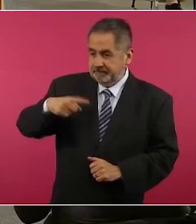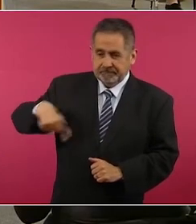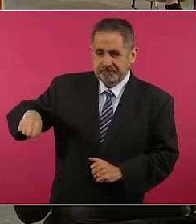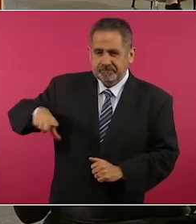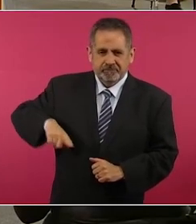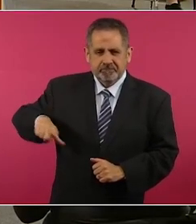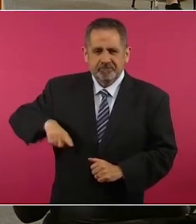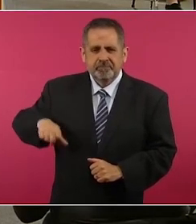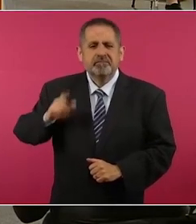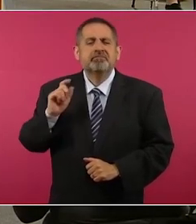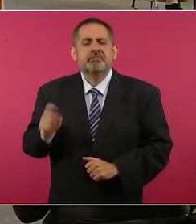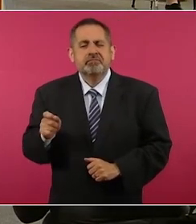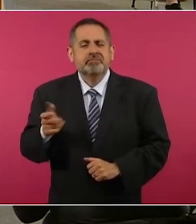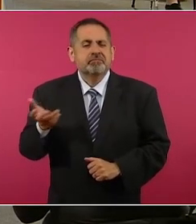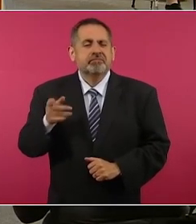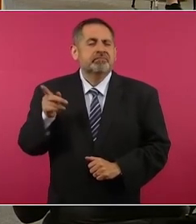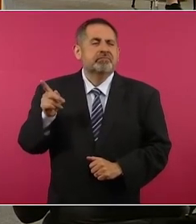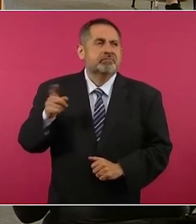orientado